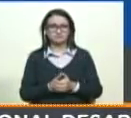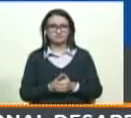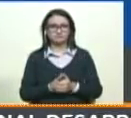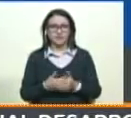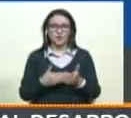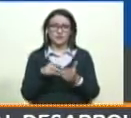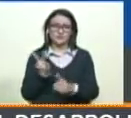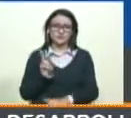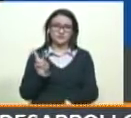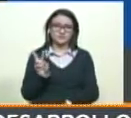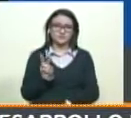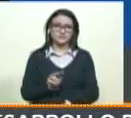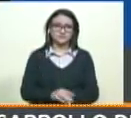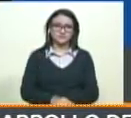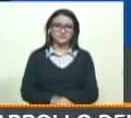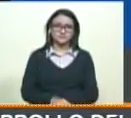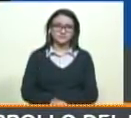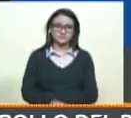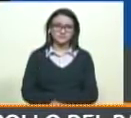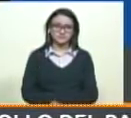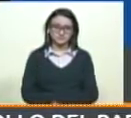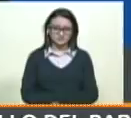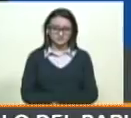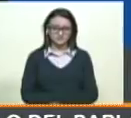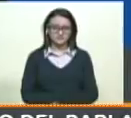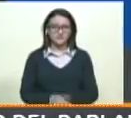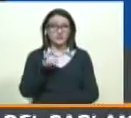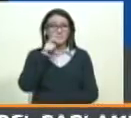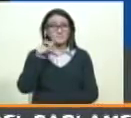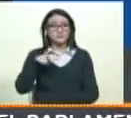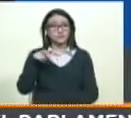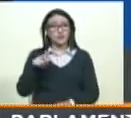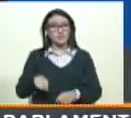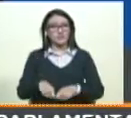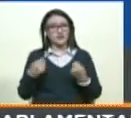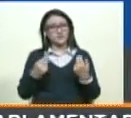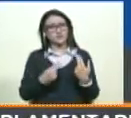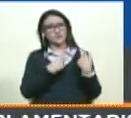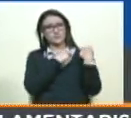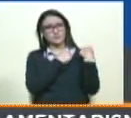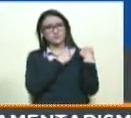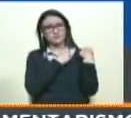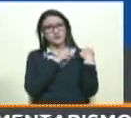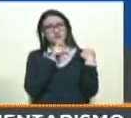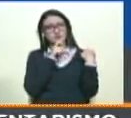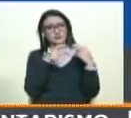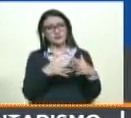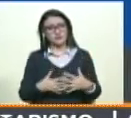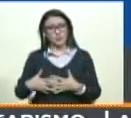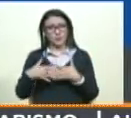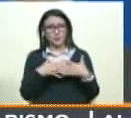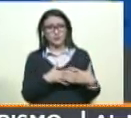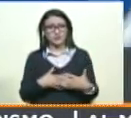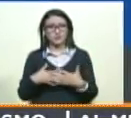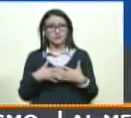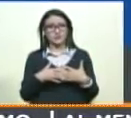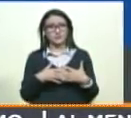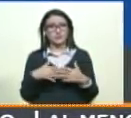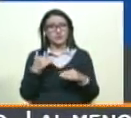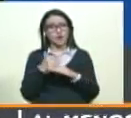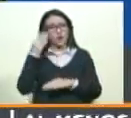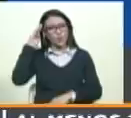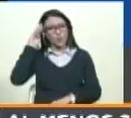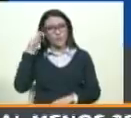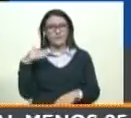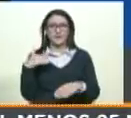hay contra Venezuela. Y las personas y los daños que hay son responsabilidad de los Estados Unidos de América, como lo que han hecho en Cuba,